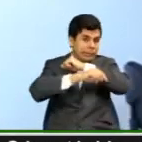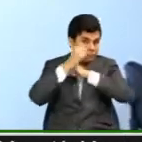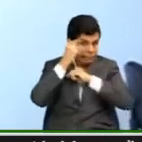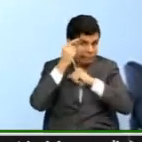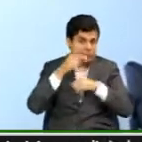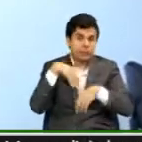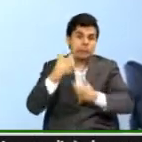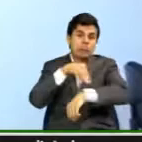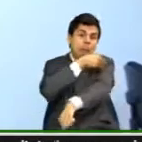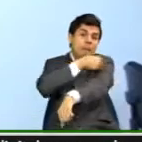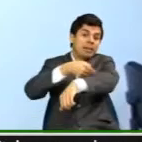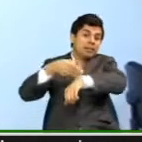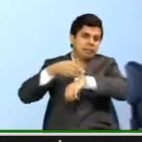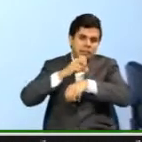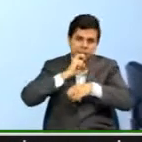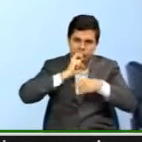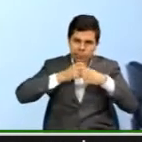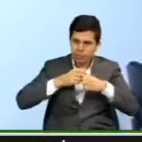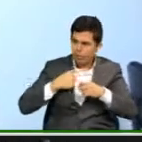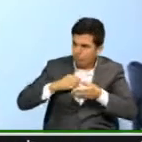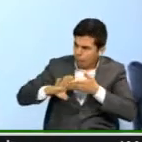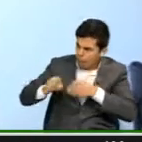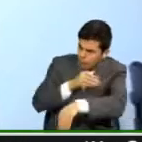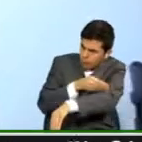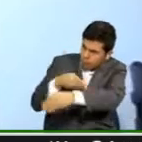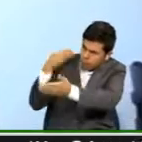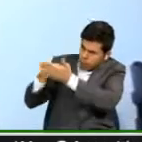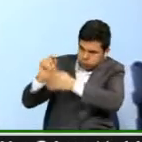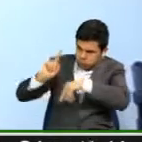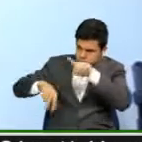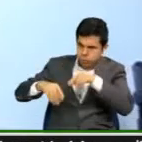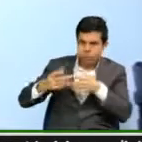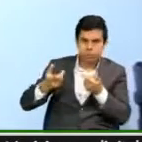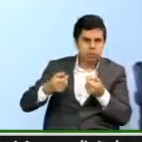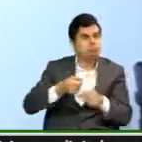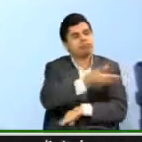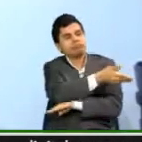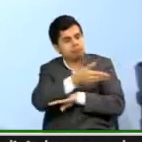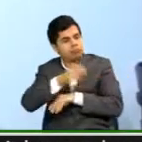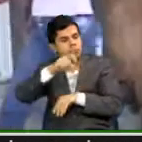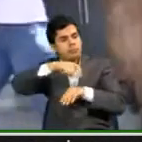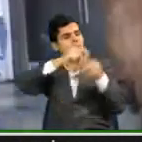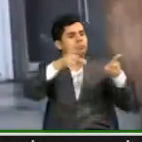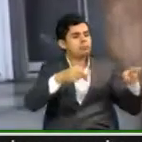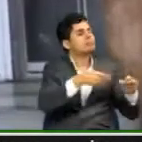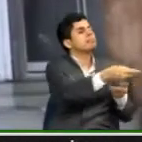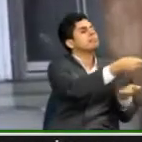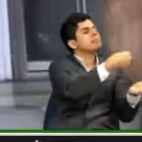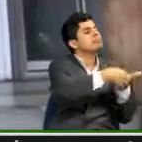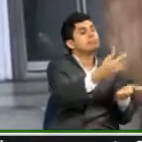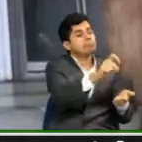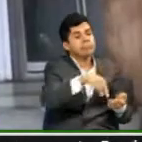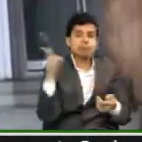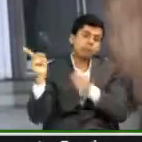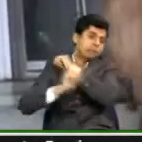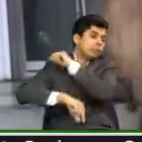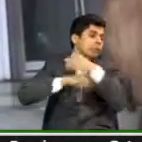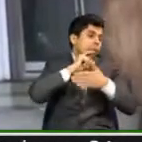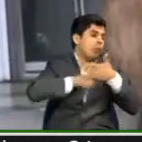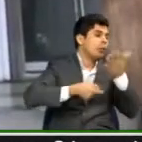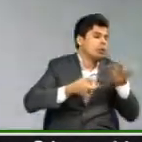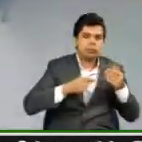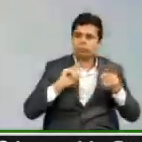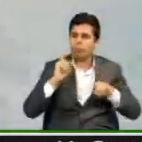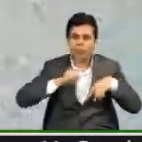penalidades muy altas que ellos no pueden asumir, igual no se los pueden cobrar a los pasajeros. Cúcuta se ha convertido en un